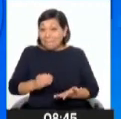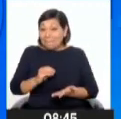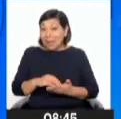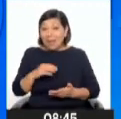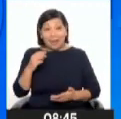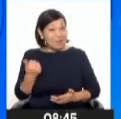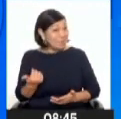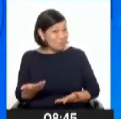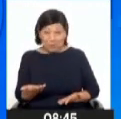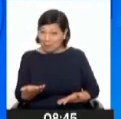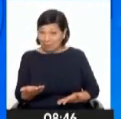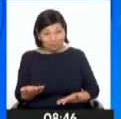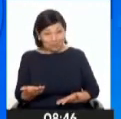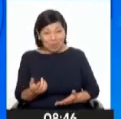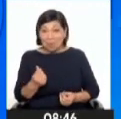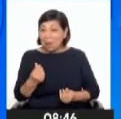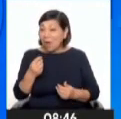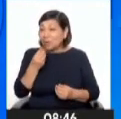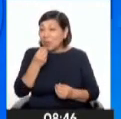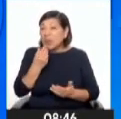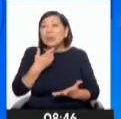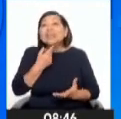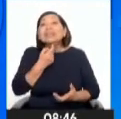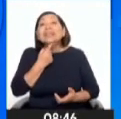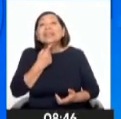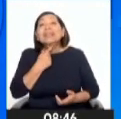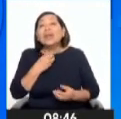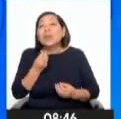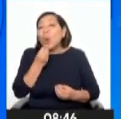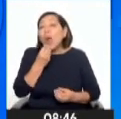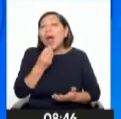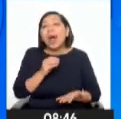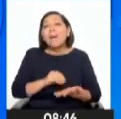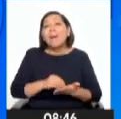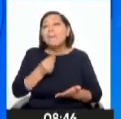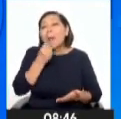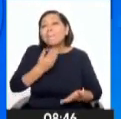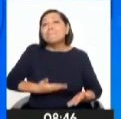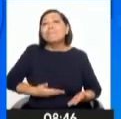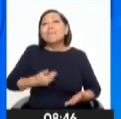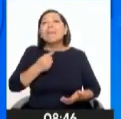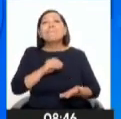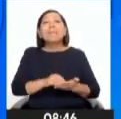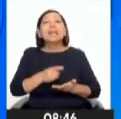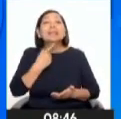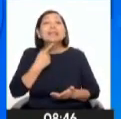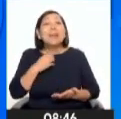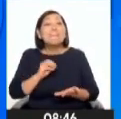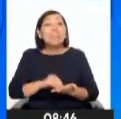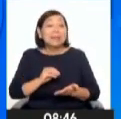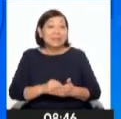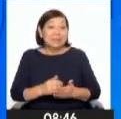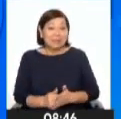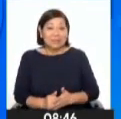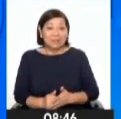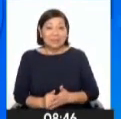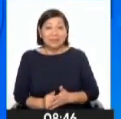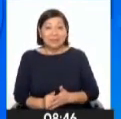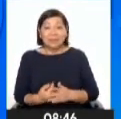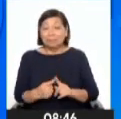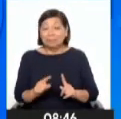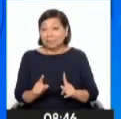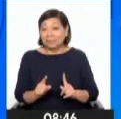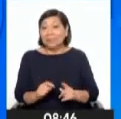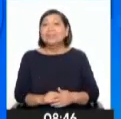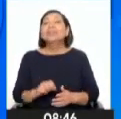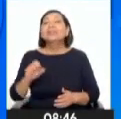más rápido, obviamente la digestión es más rápida y nos regresa el hambre rápidamente. Hay mucha gente también que no cree que es un gran antioxidante,